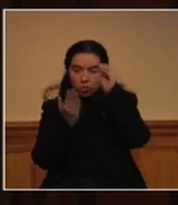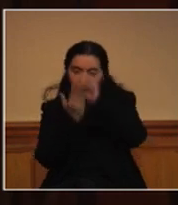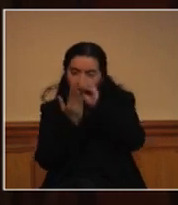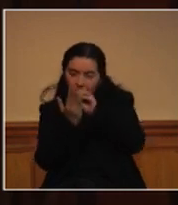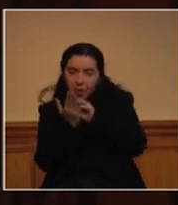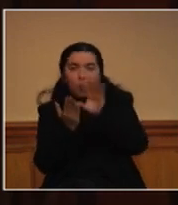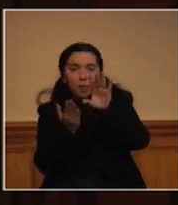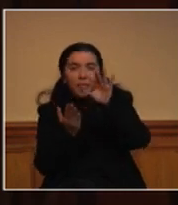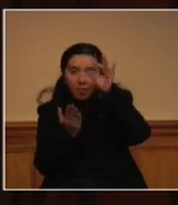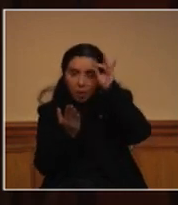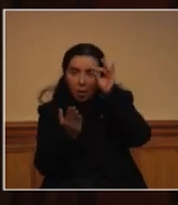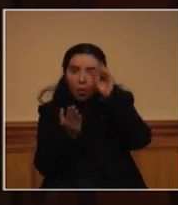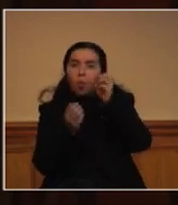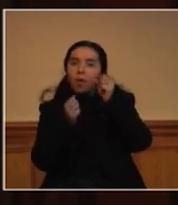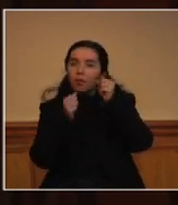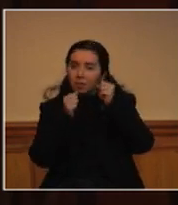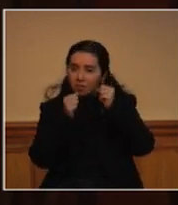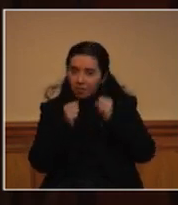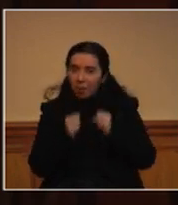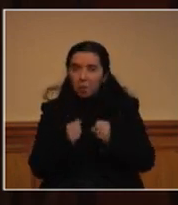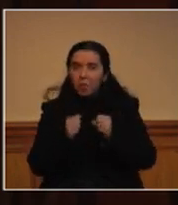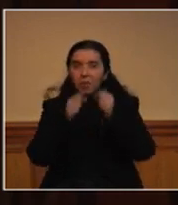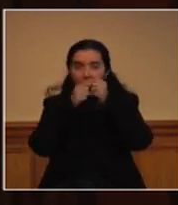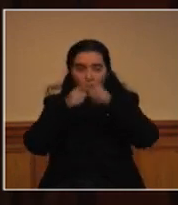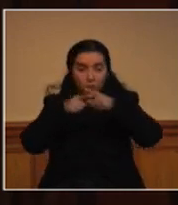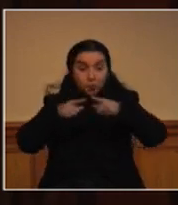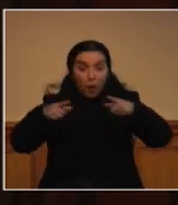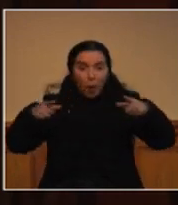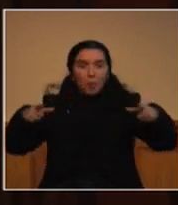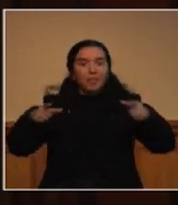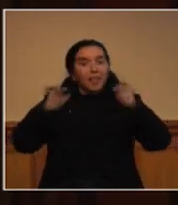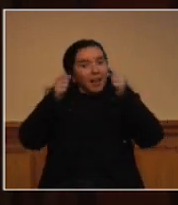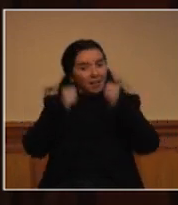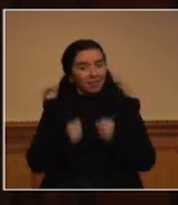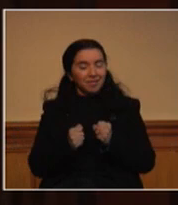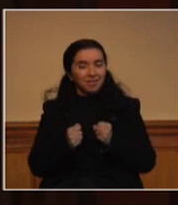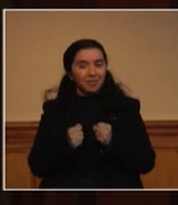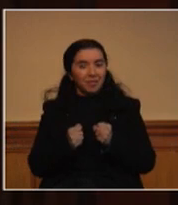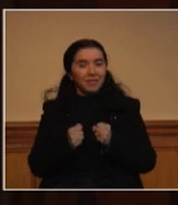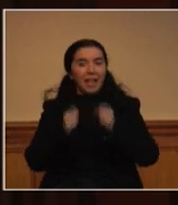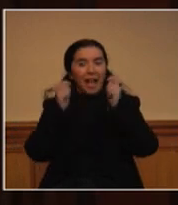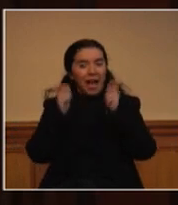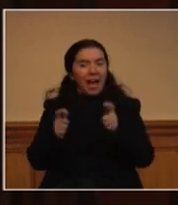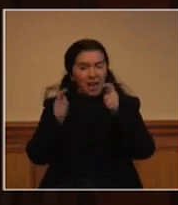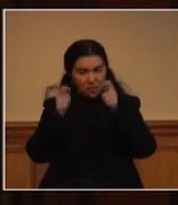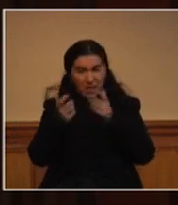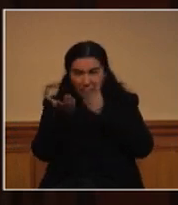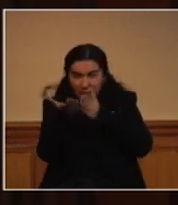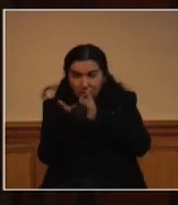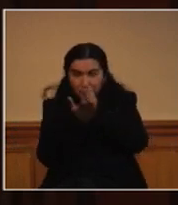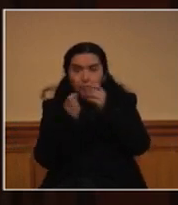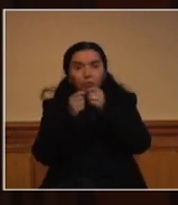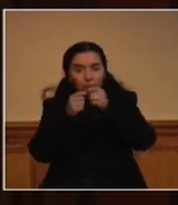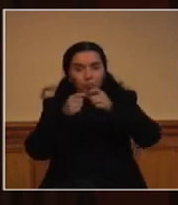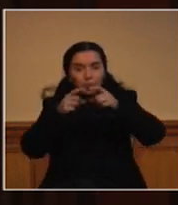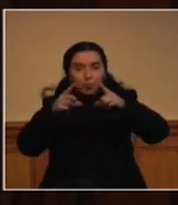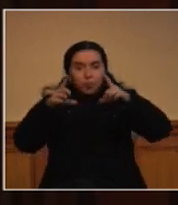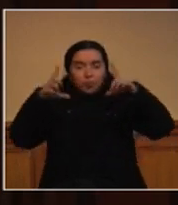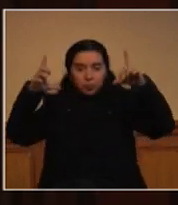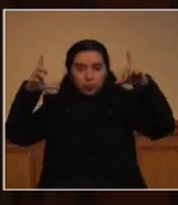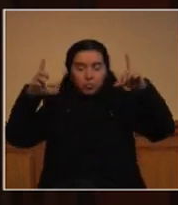cómo eran capaces de ir aumentando sus capacidades, sus habilidades emergentes con relación